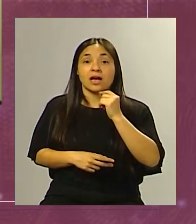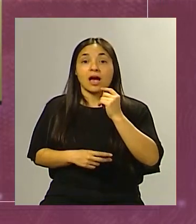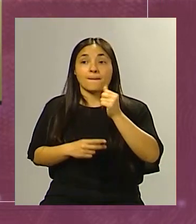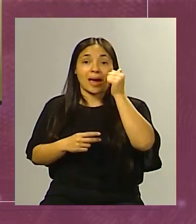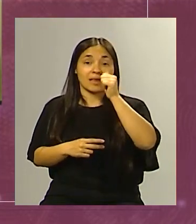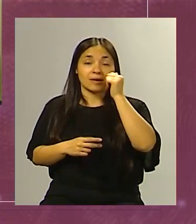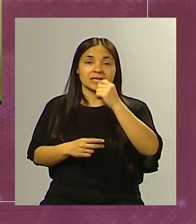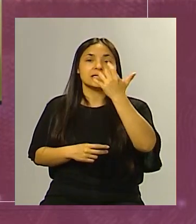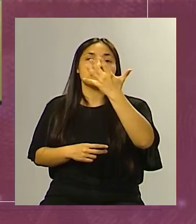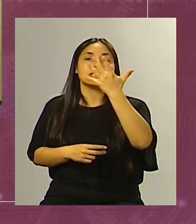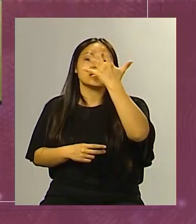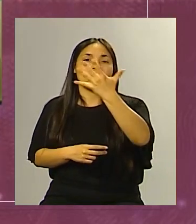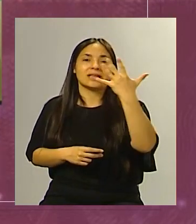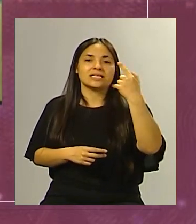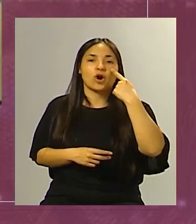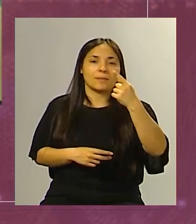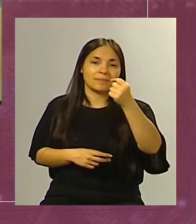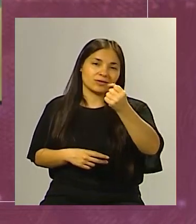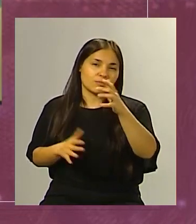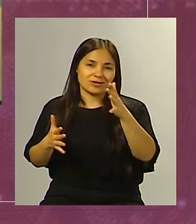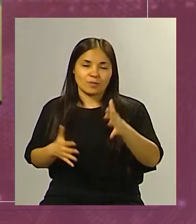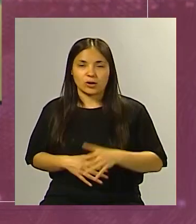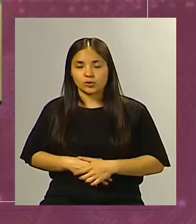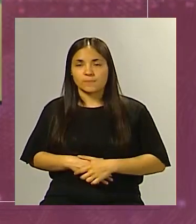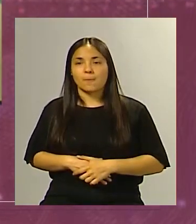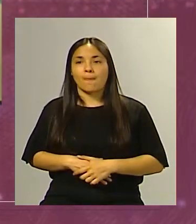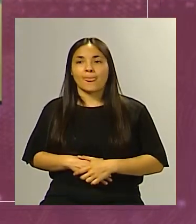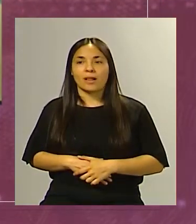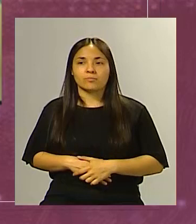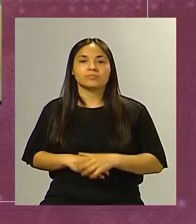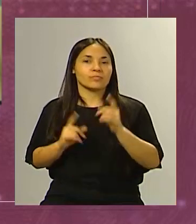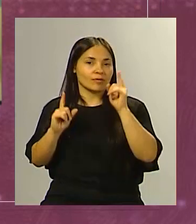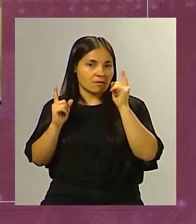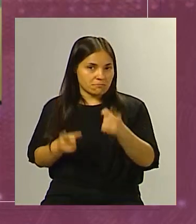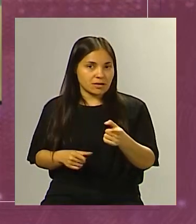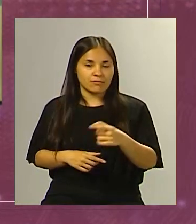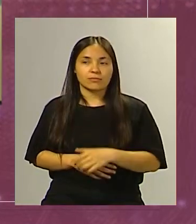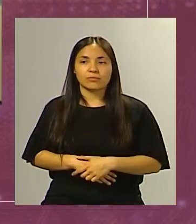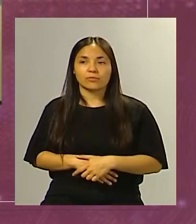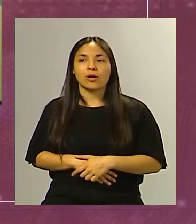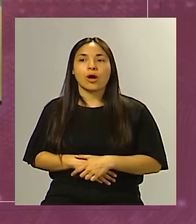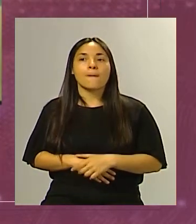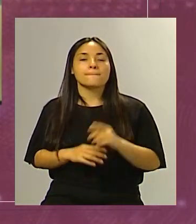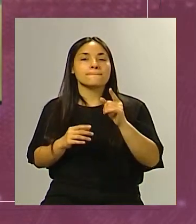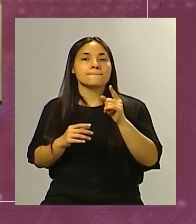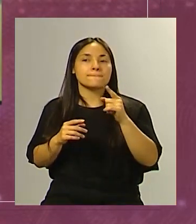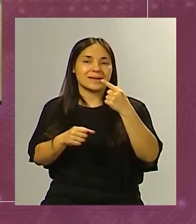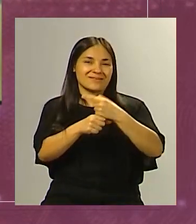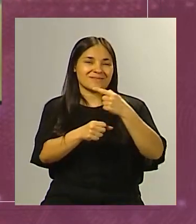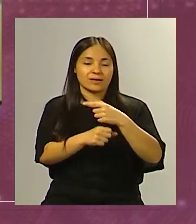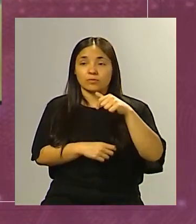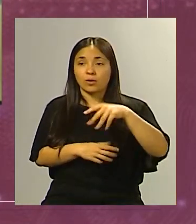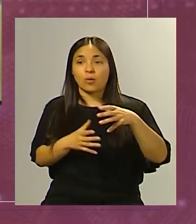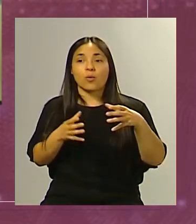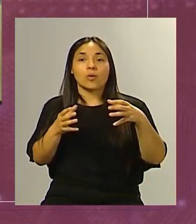de los 50, 55 mil pesos. Uh-huh. Claro. Y aquí volvemos a lo mismo sí. Que te explicaba el primario. Hoy un paquete,